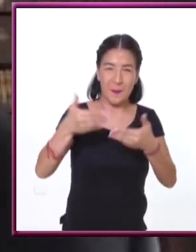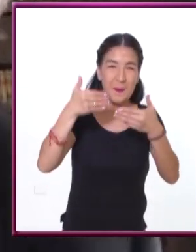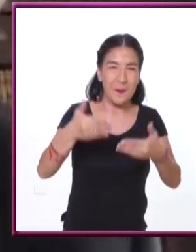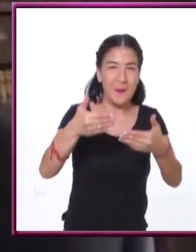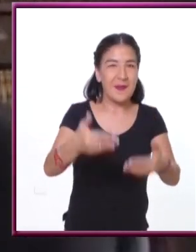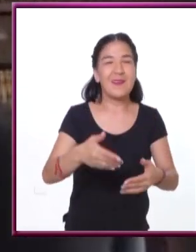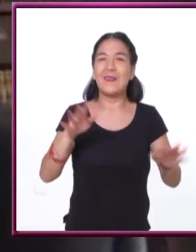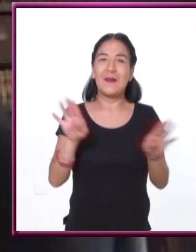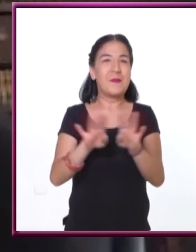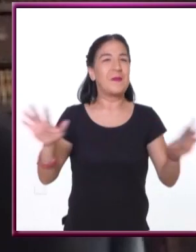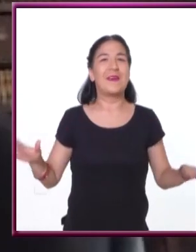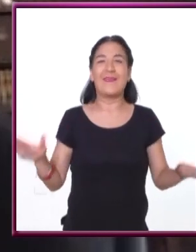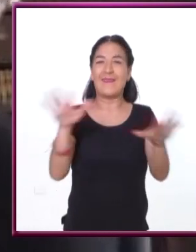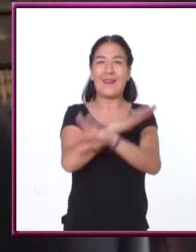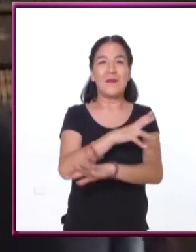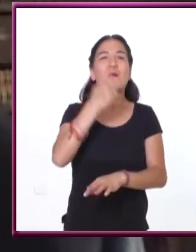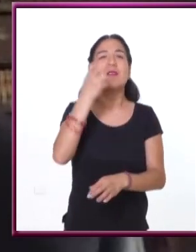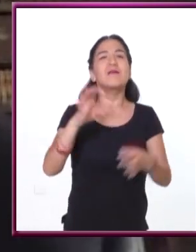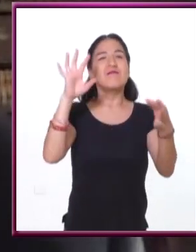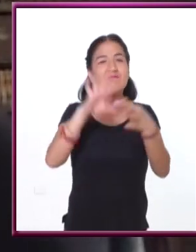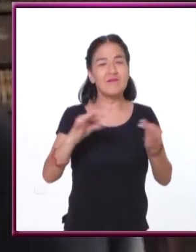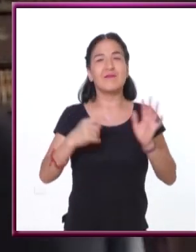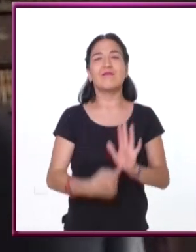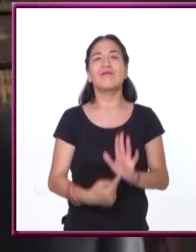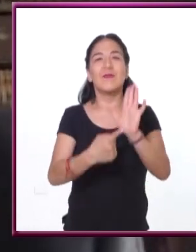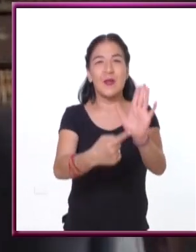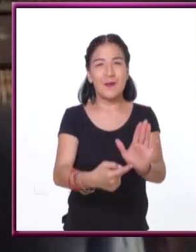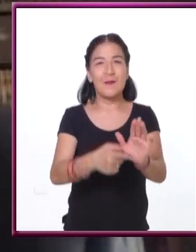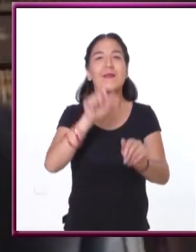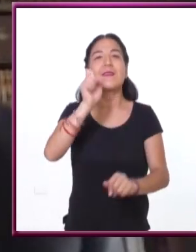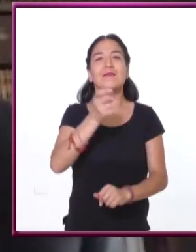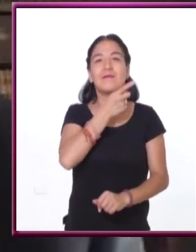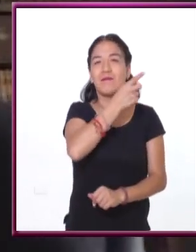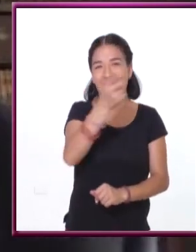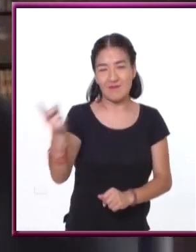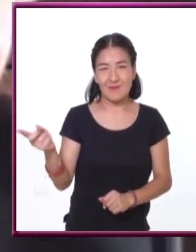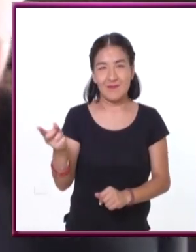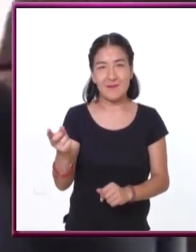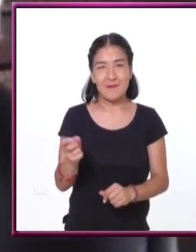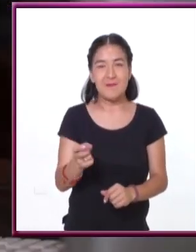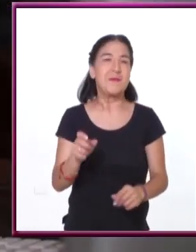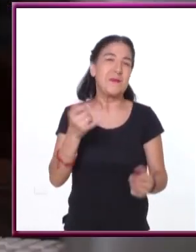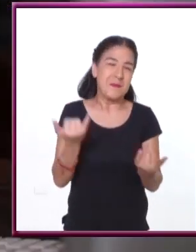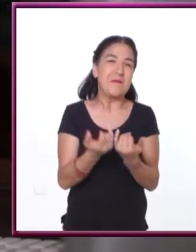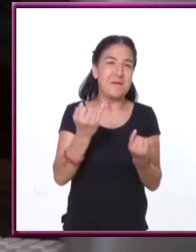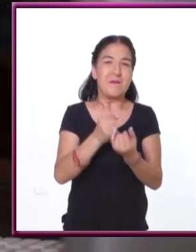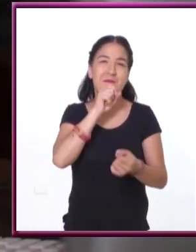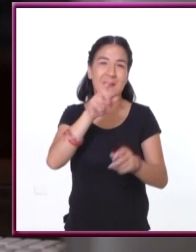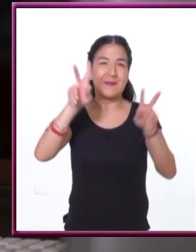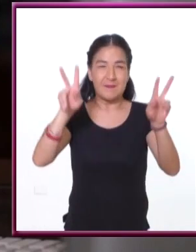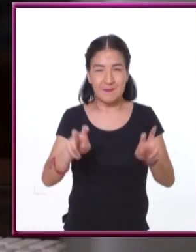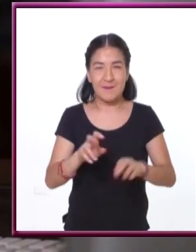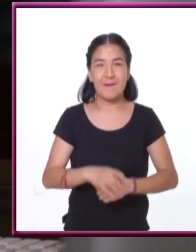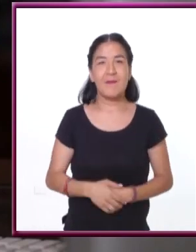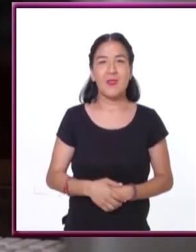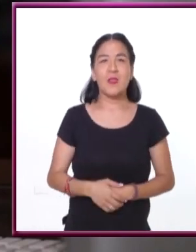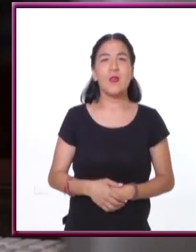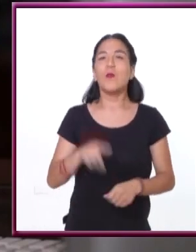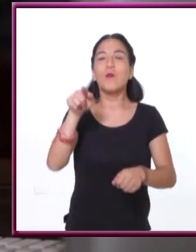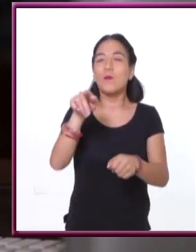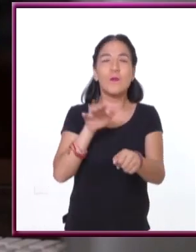forma nueva de decir de otro modo lo mismo. ¿Cuál consideras que